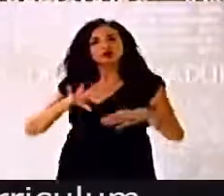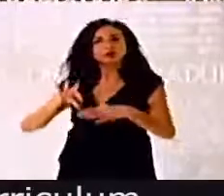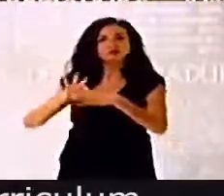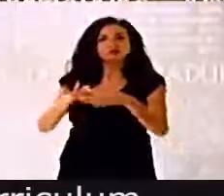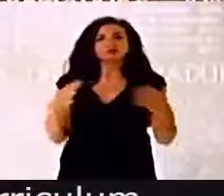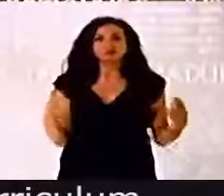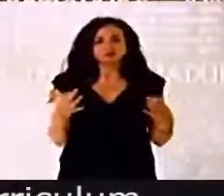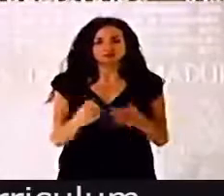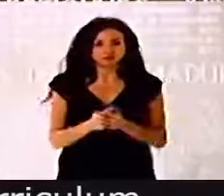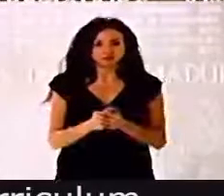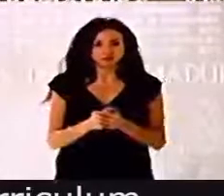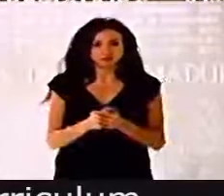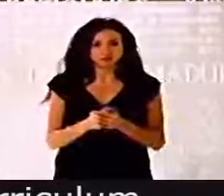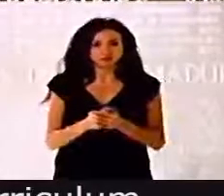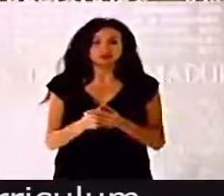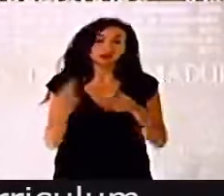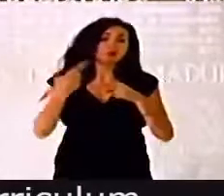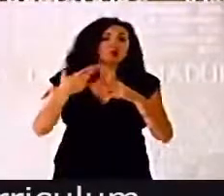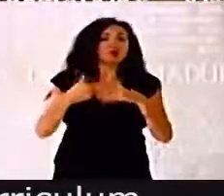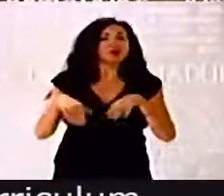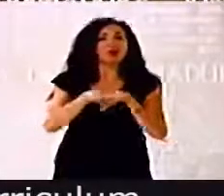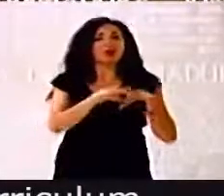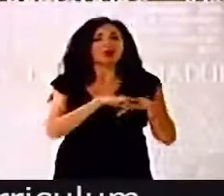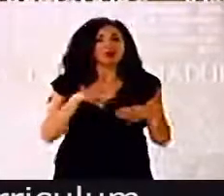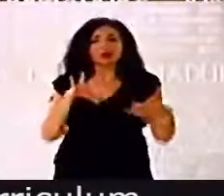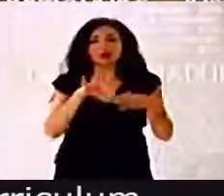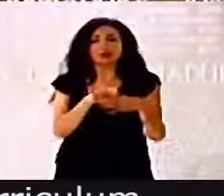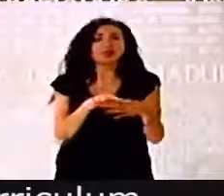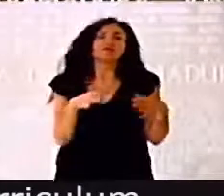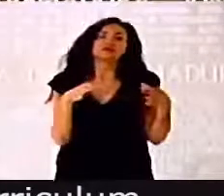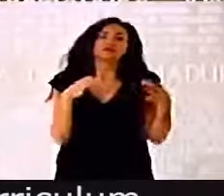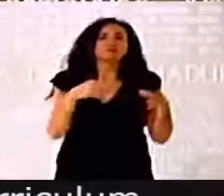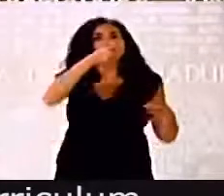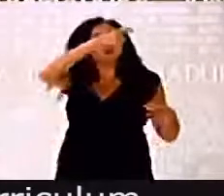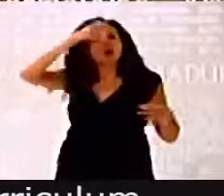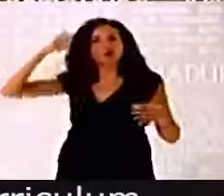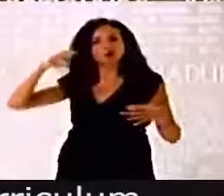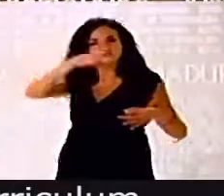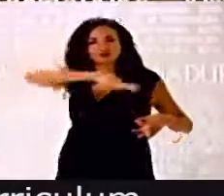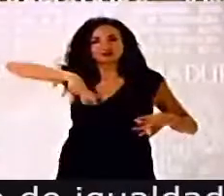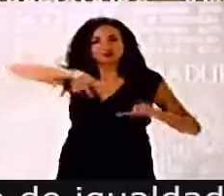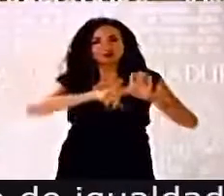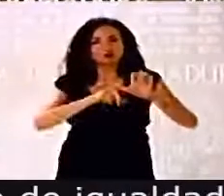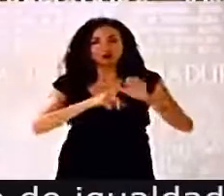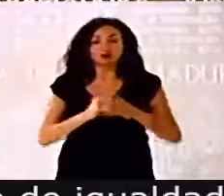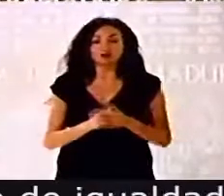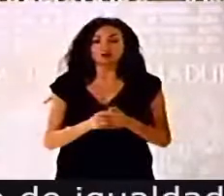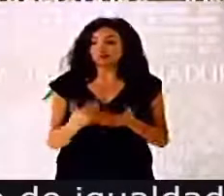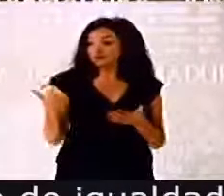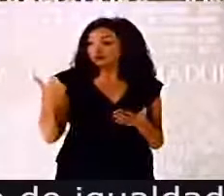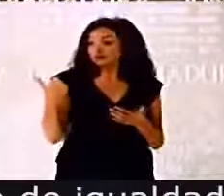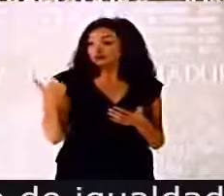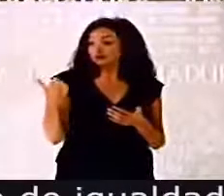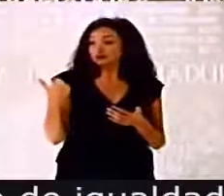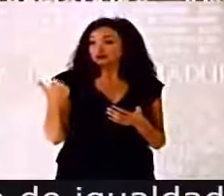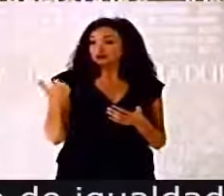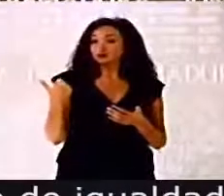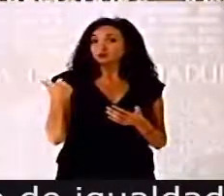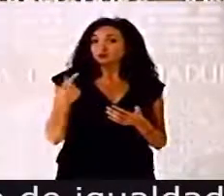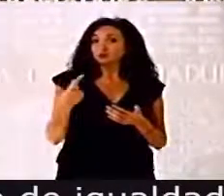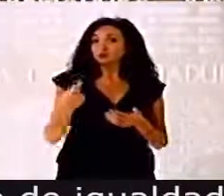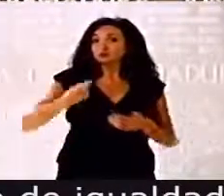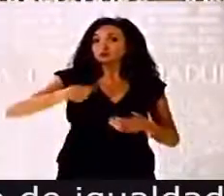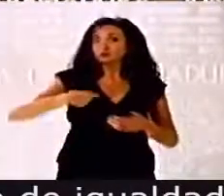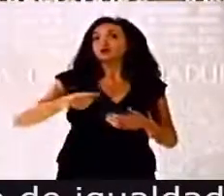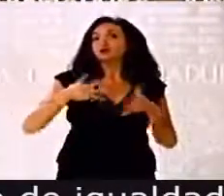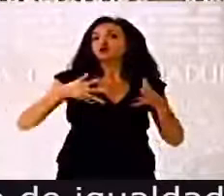al ámbito de la igualdad y de las políticas de la igualdad en el medio rural en Extremadura. Ha sido hasta hace poco la presidenta del Consejo Comarcal de Mujeres